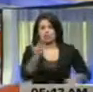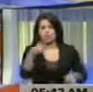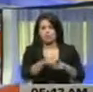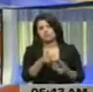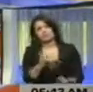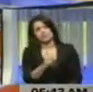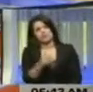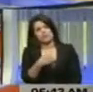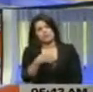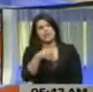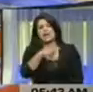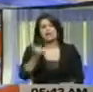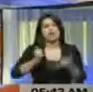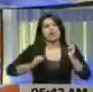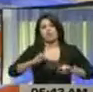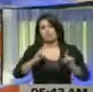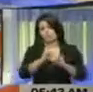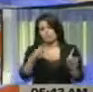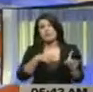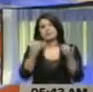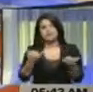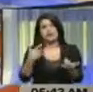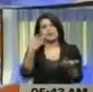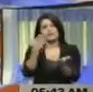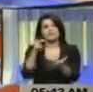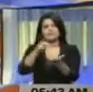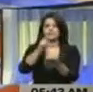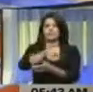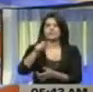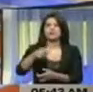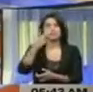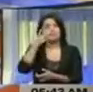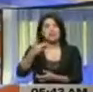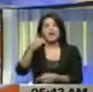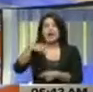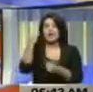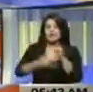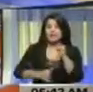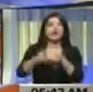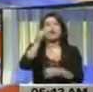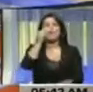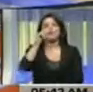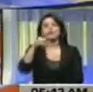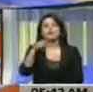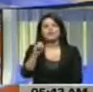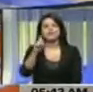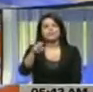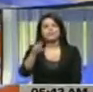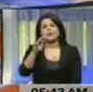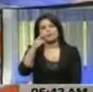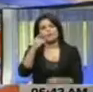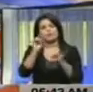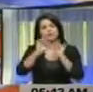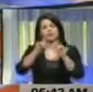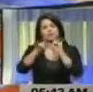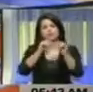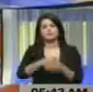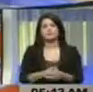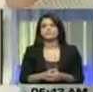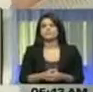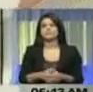que ellos después hagan lo que les da la gana. Bueno, ahí está la participación de nuestra gente. Seguramente al final Jonathan y Perwin tendrán los mejores mensajes. Uruguay